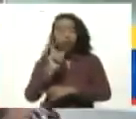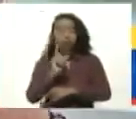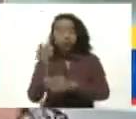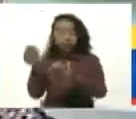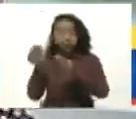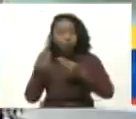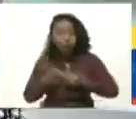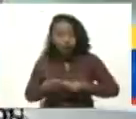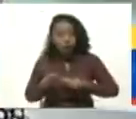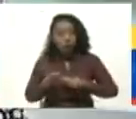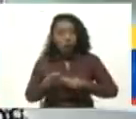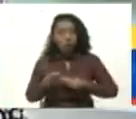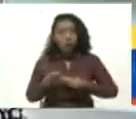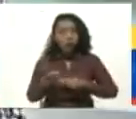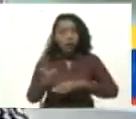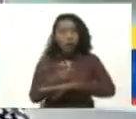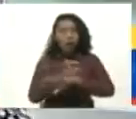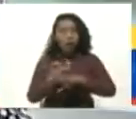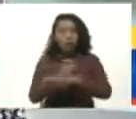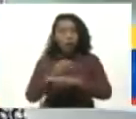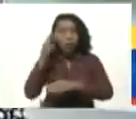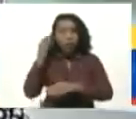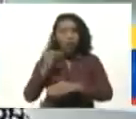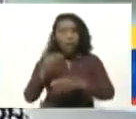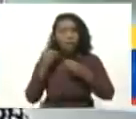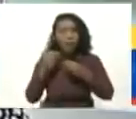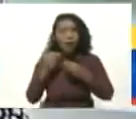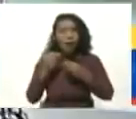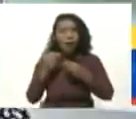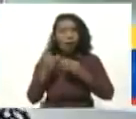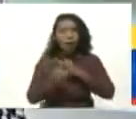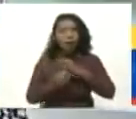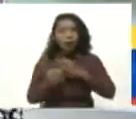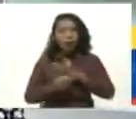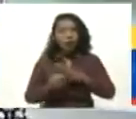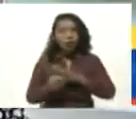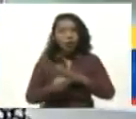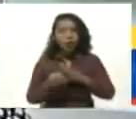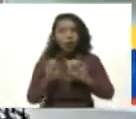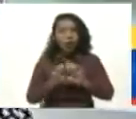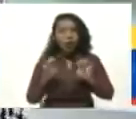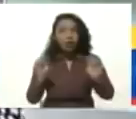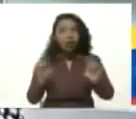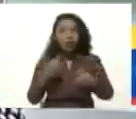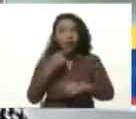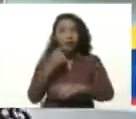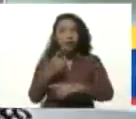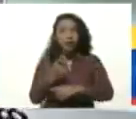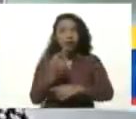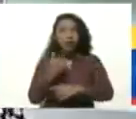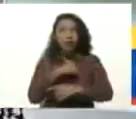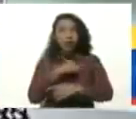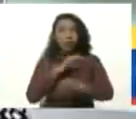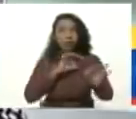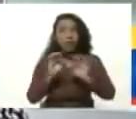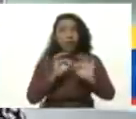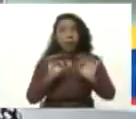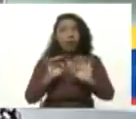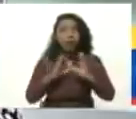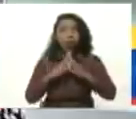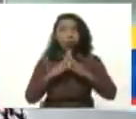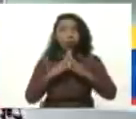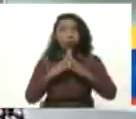suministraron desde el gobierno bolivariano para las instituciones educativas. Es decir, hemos preparado pues